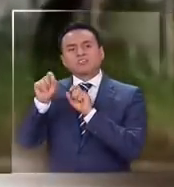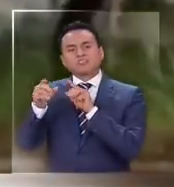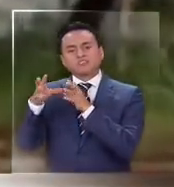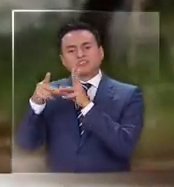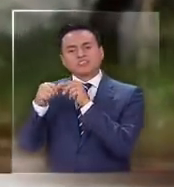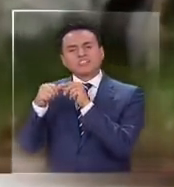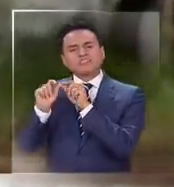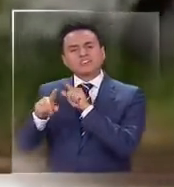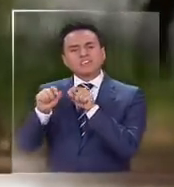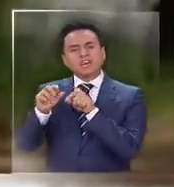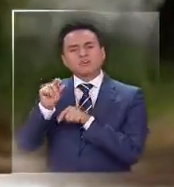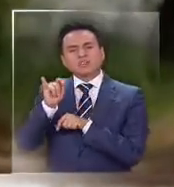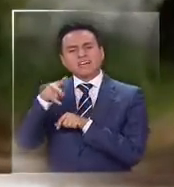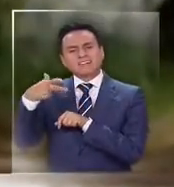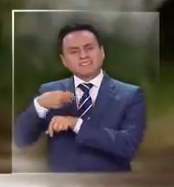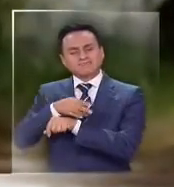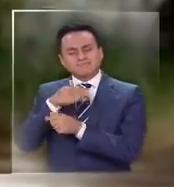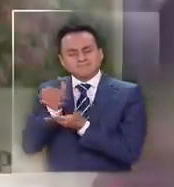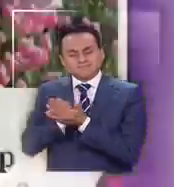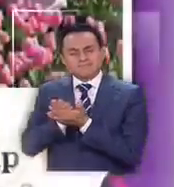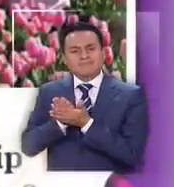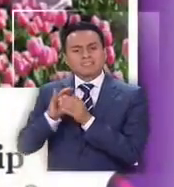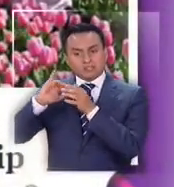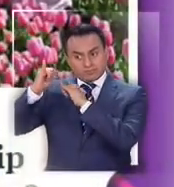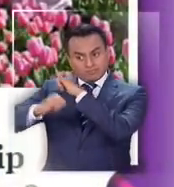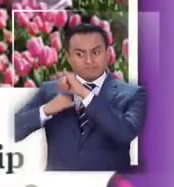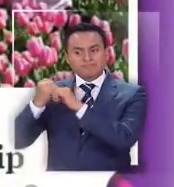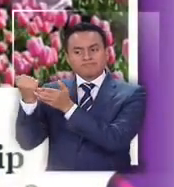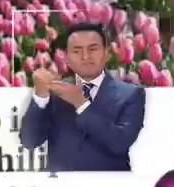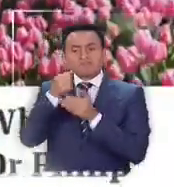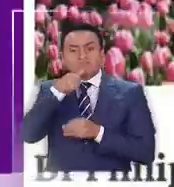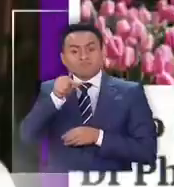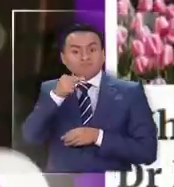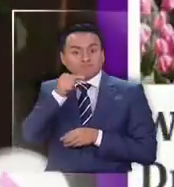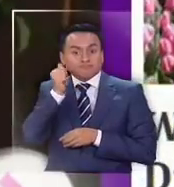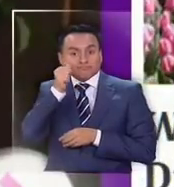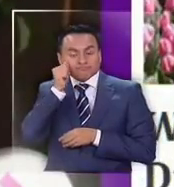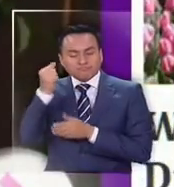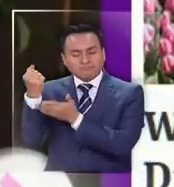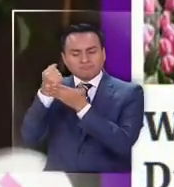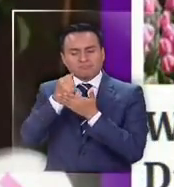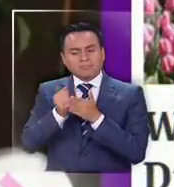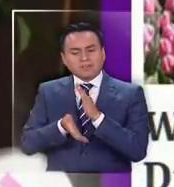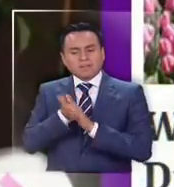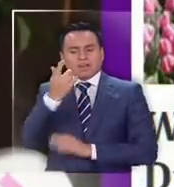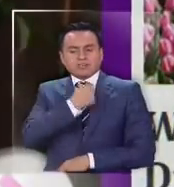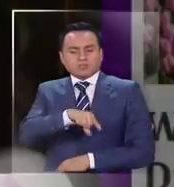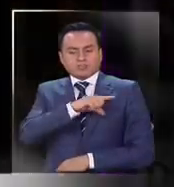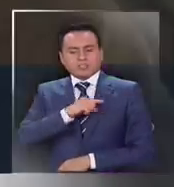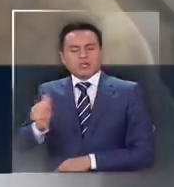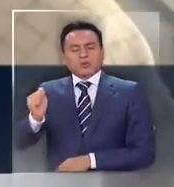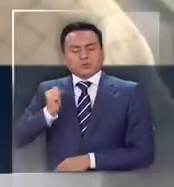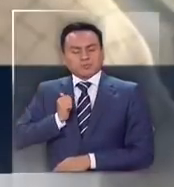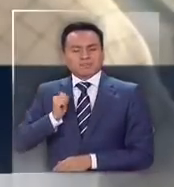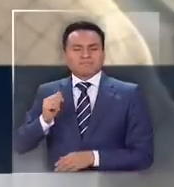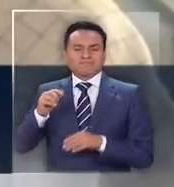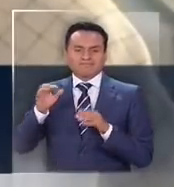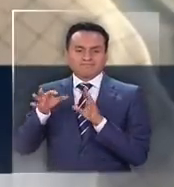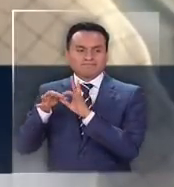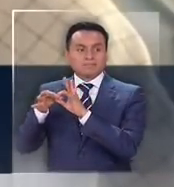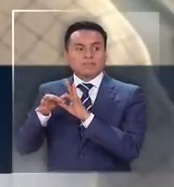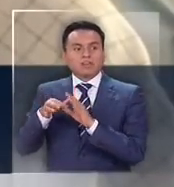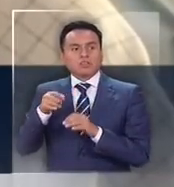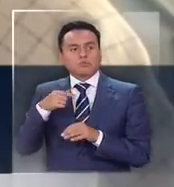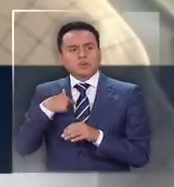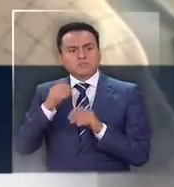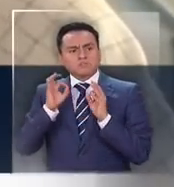de la Eutanasia Exit International, que lo ayudó a que dentro de unos días viaje a Suiza para cumplir su voluntad. It's not